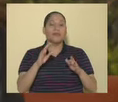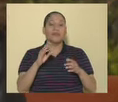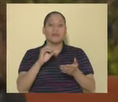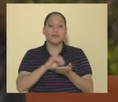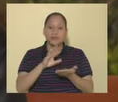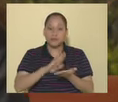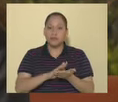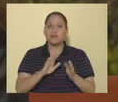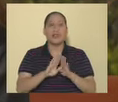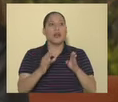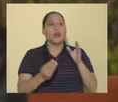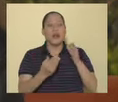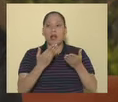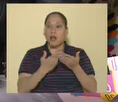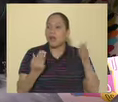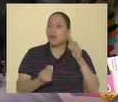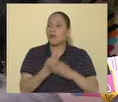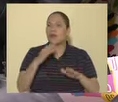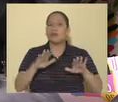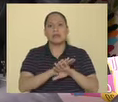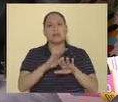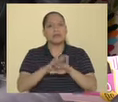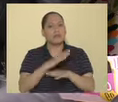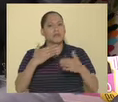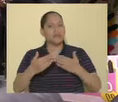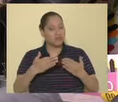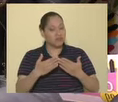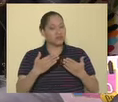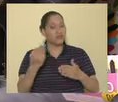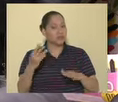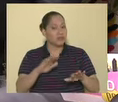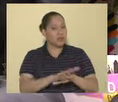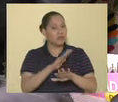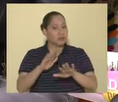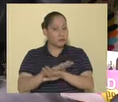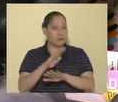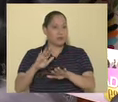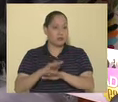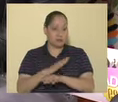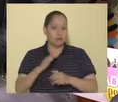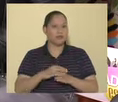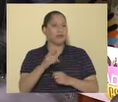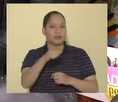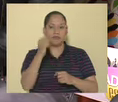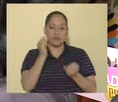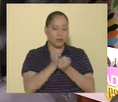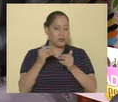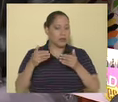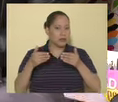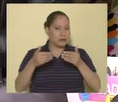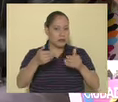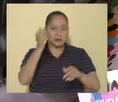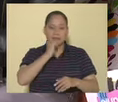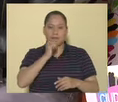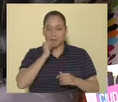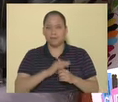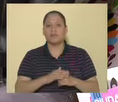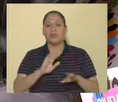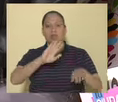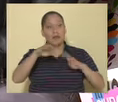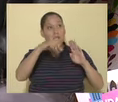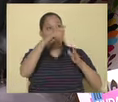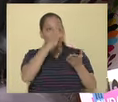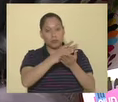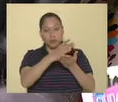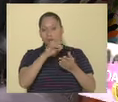cuenta la innovación tecnológica que constantemente, como el nombre lo dice, está cambiando la tecnología, ¿no? En todo el mundo, no solo en